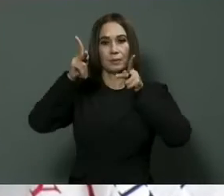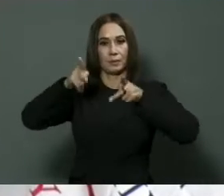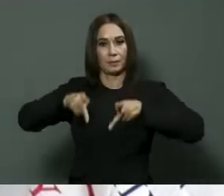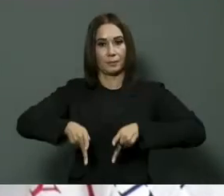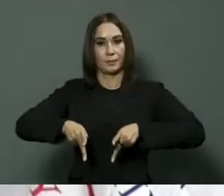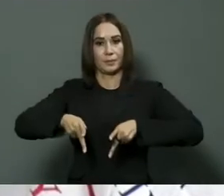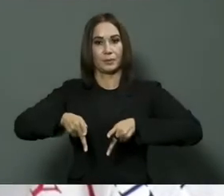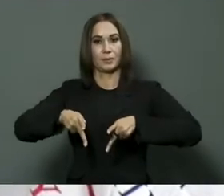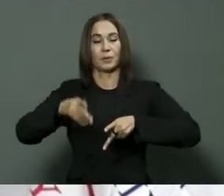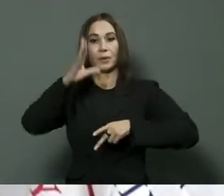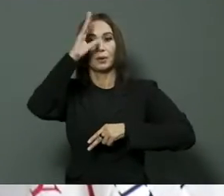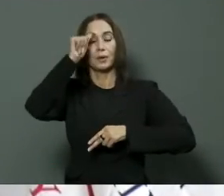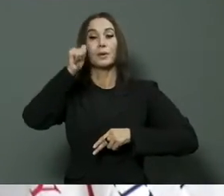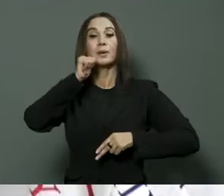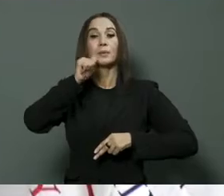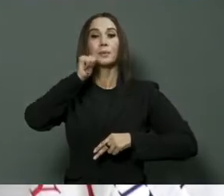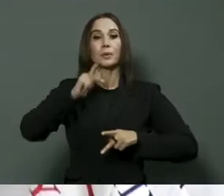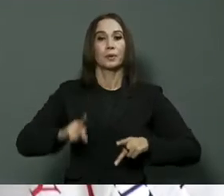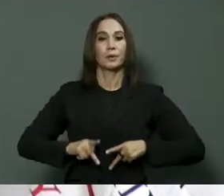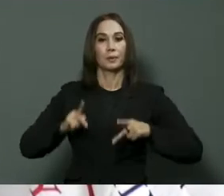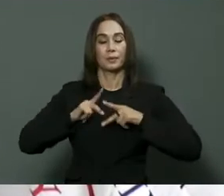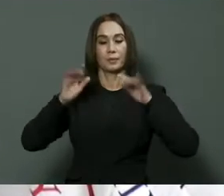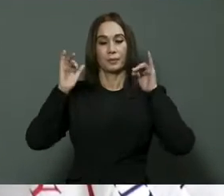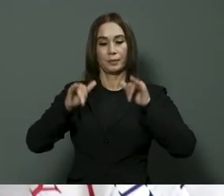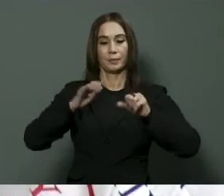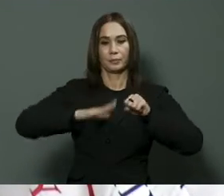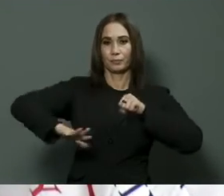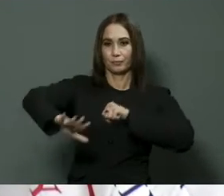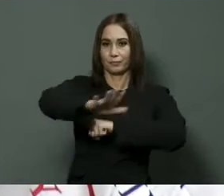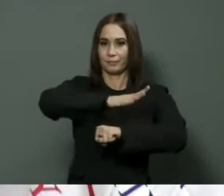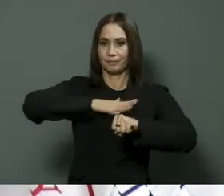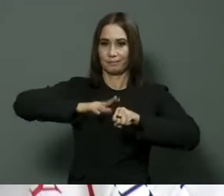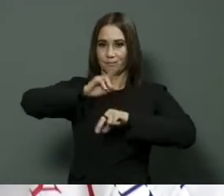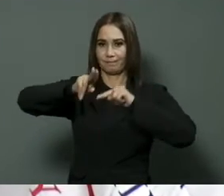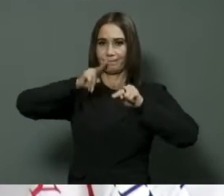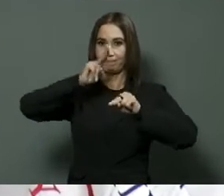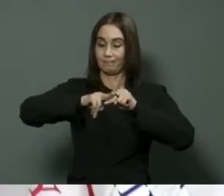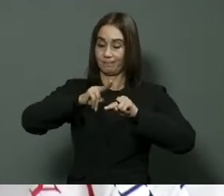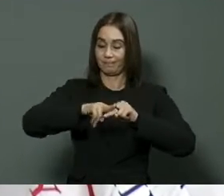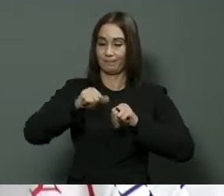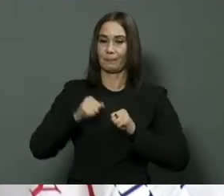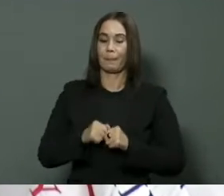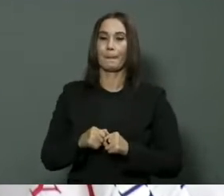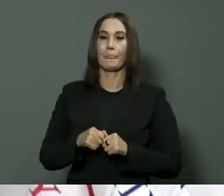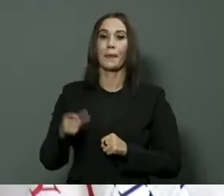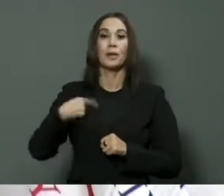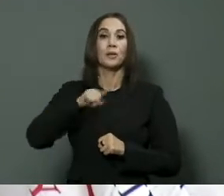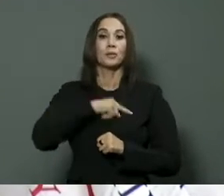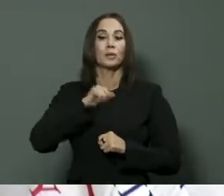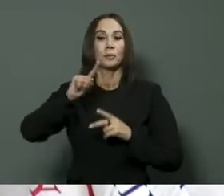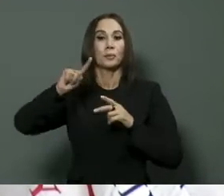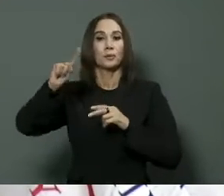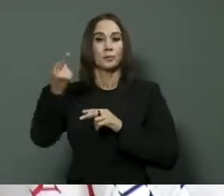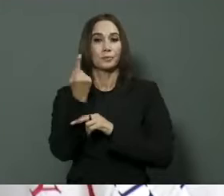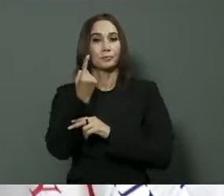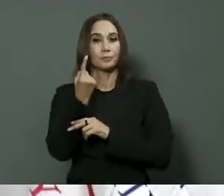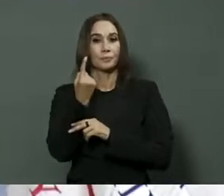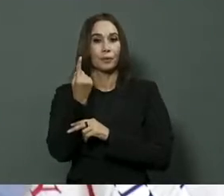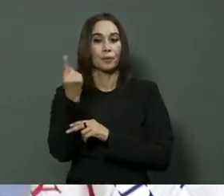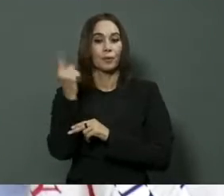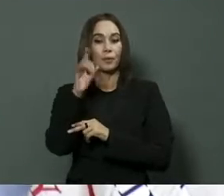de los ciudadanos y ciudadanas en todo el territorio nacional. Por lo que hemos querido empezar